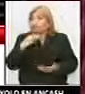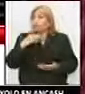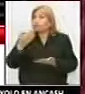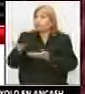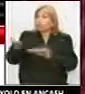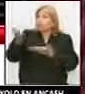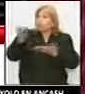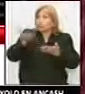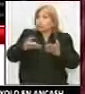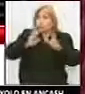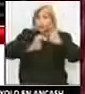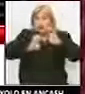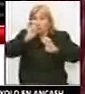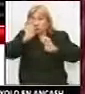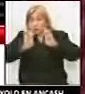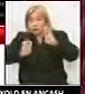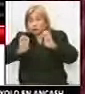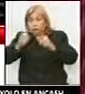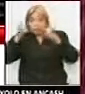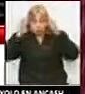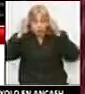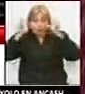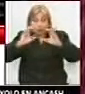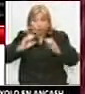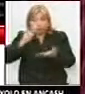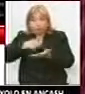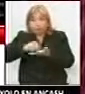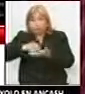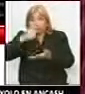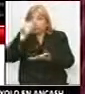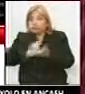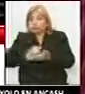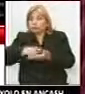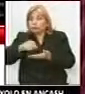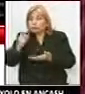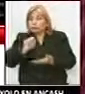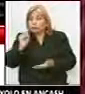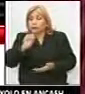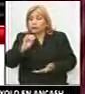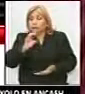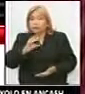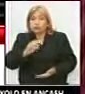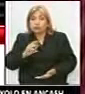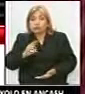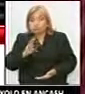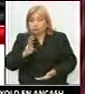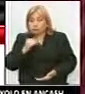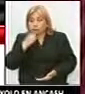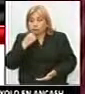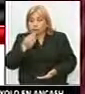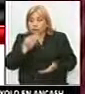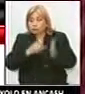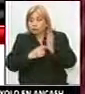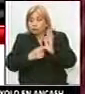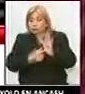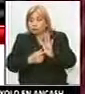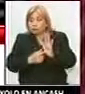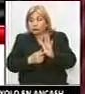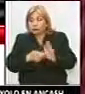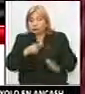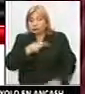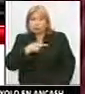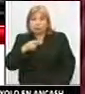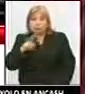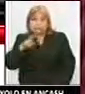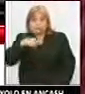las estadísticas, suscribir convenios o contratos, celebrar y suscribir en representación del gobierno regional